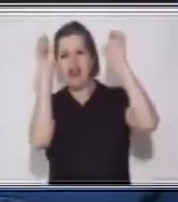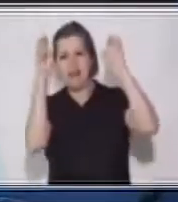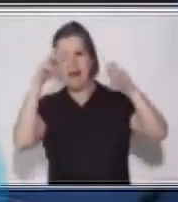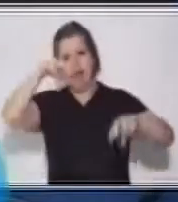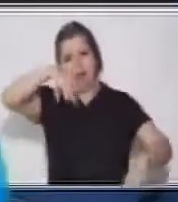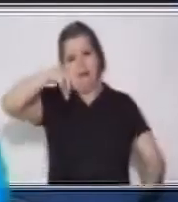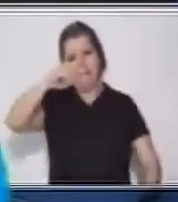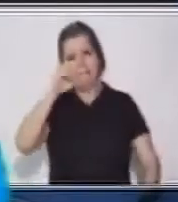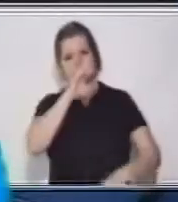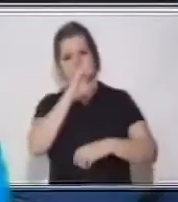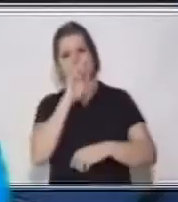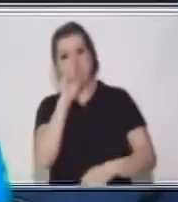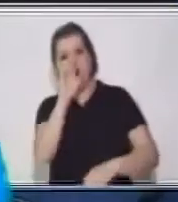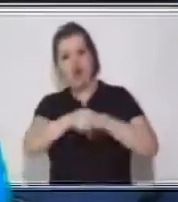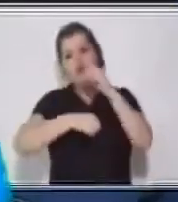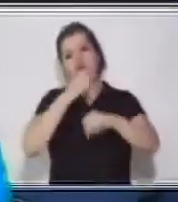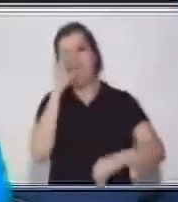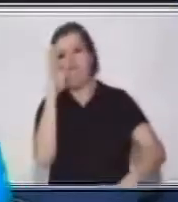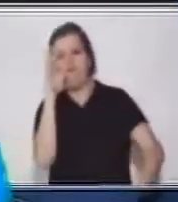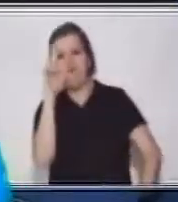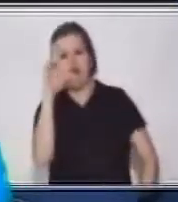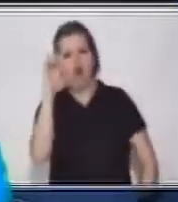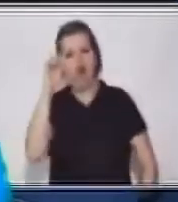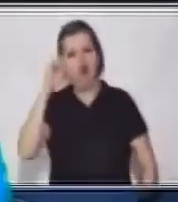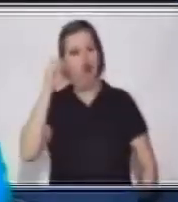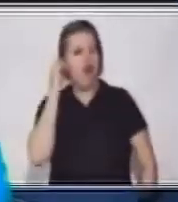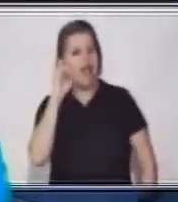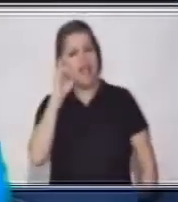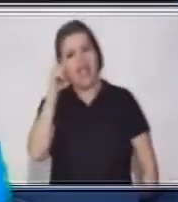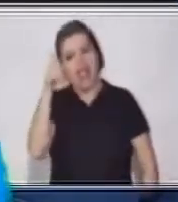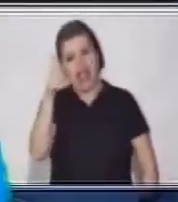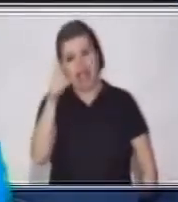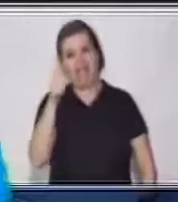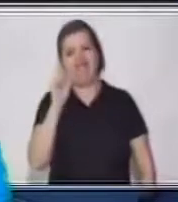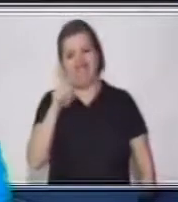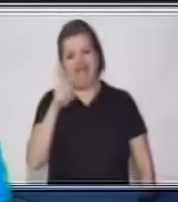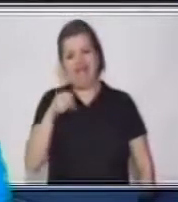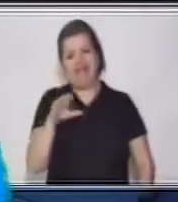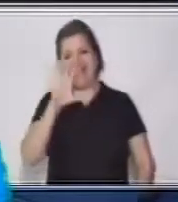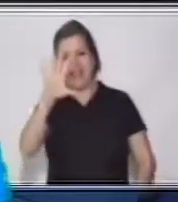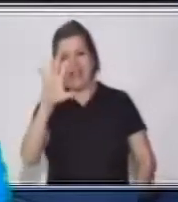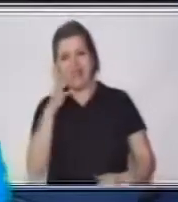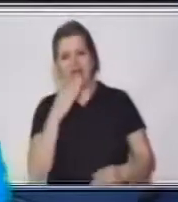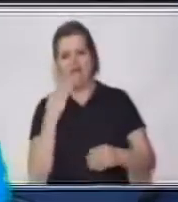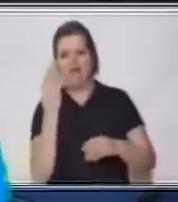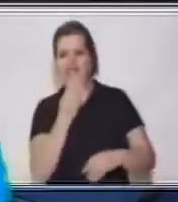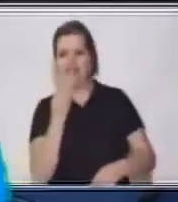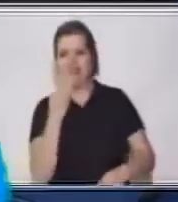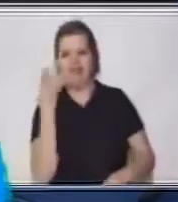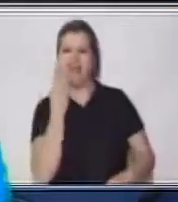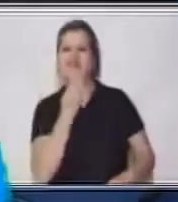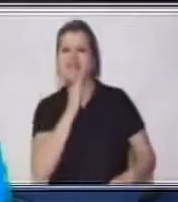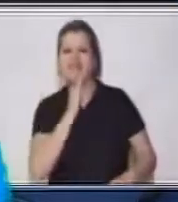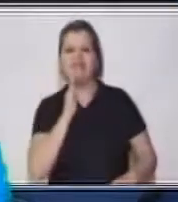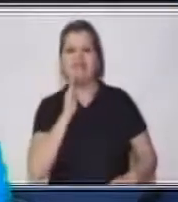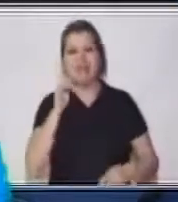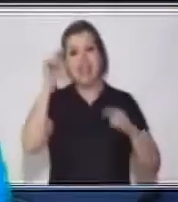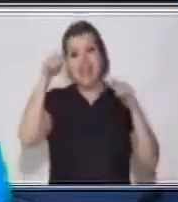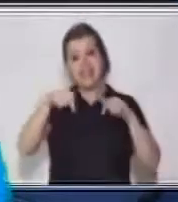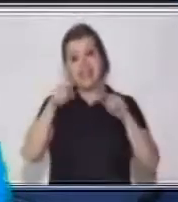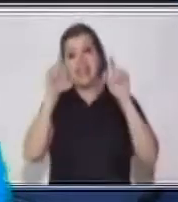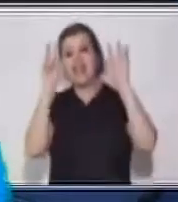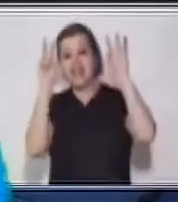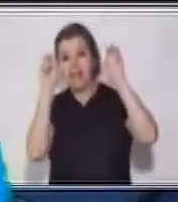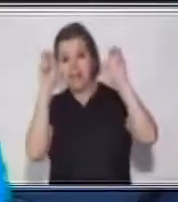morfología del área de comunicación y lenguaje para quinto bachillerato. Si en casa hay alguna persona con discapacidad, este tema les ayudará a